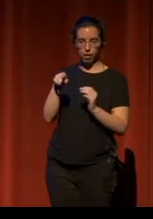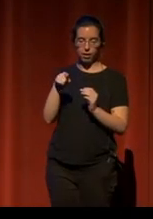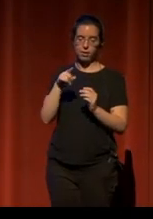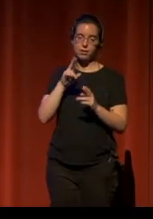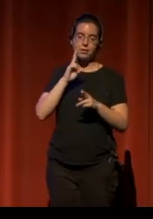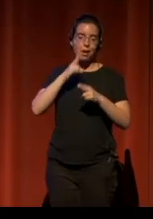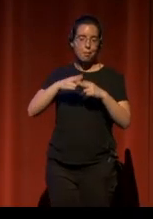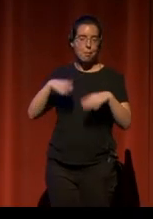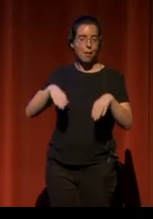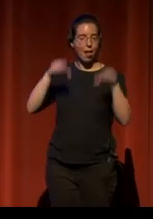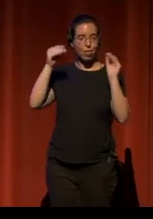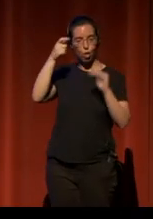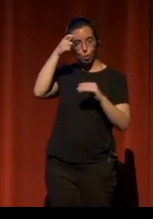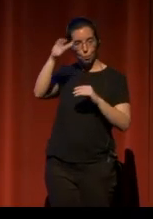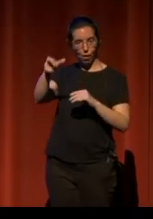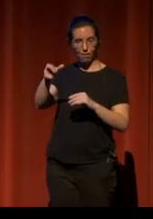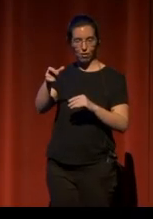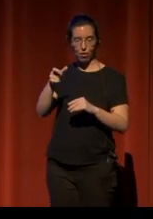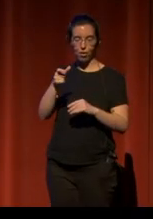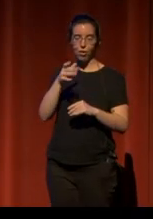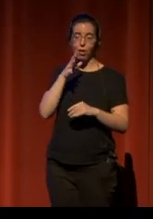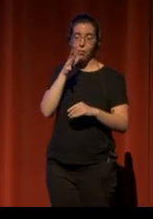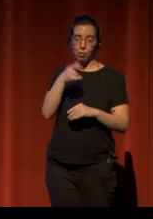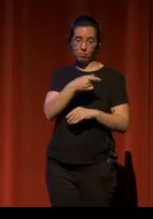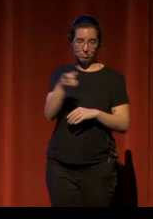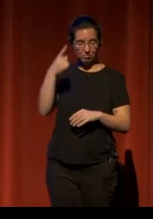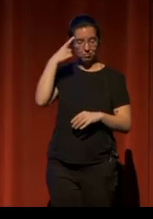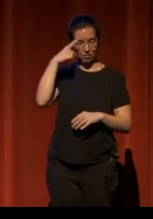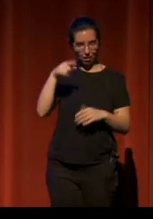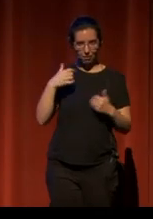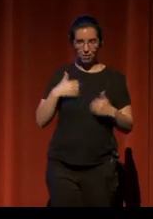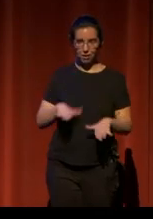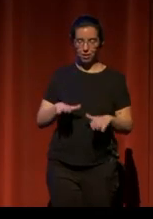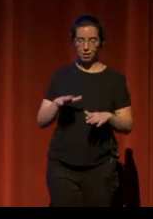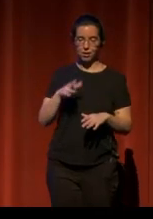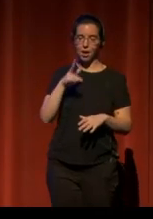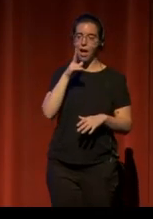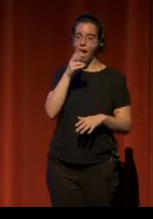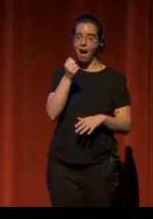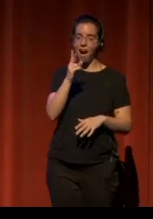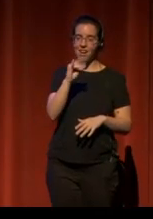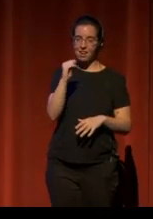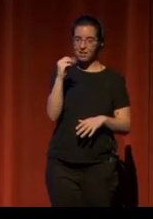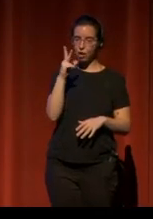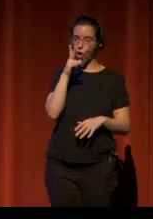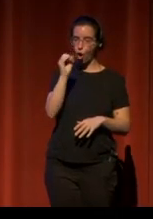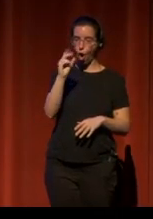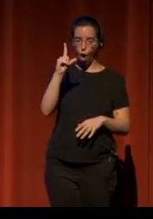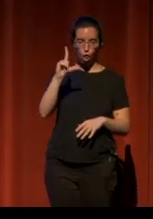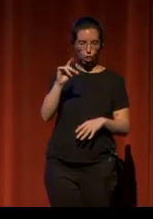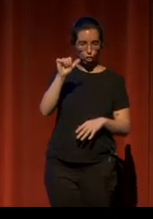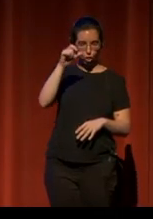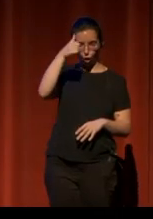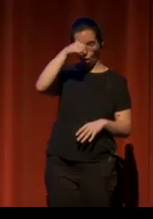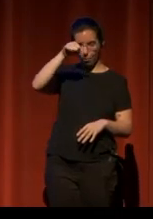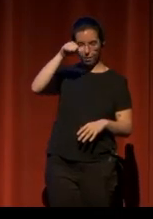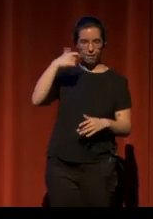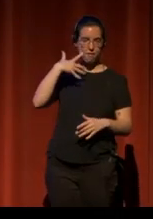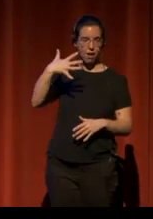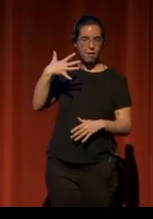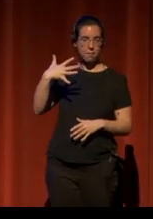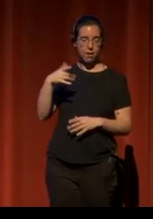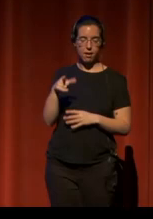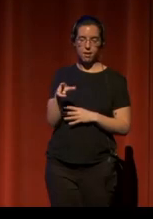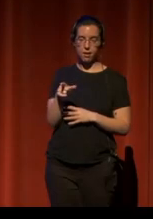Palacios del pueblo porque como sabréis mucho de vosotros Carnage Hall o sea Carnage H carn Hall es el